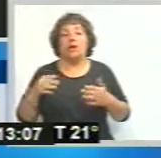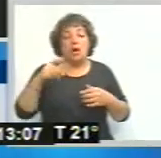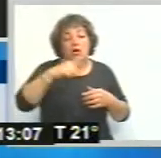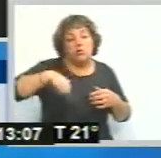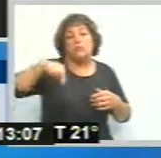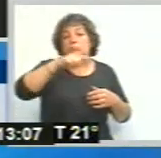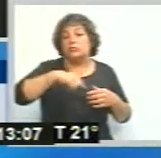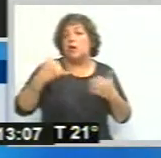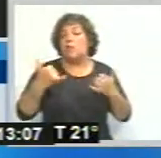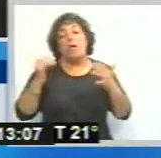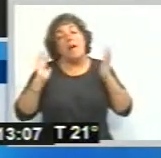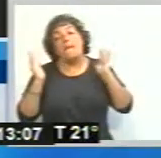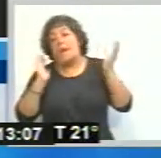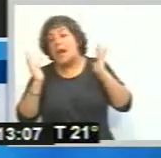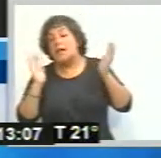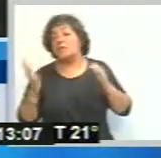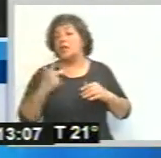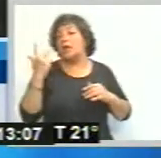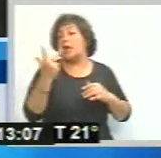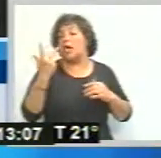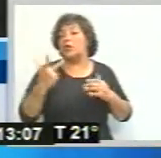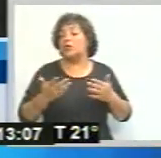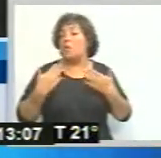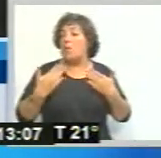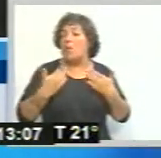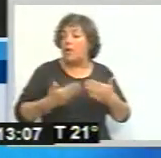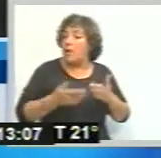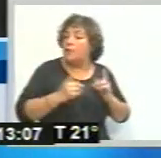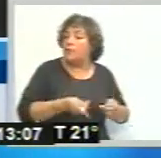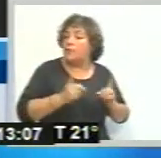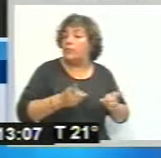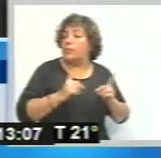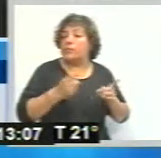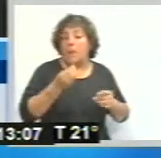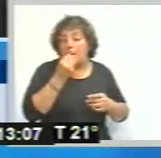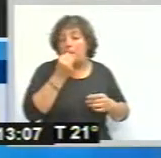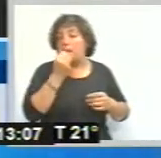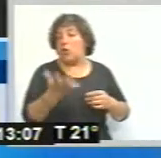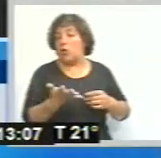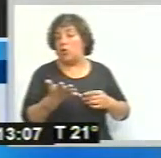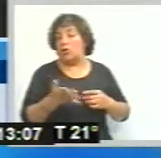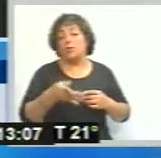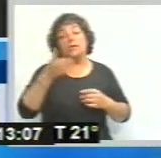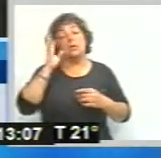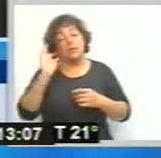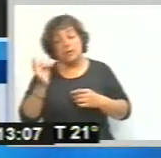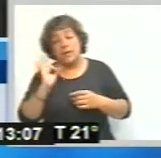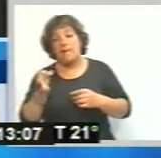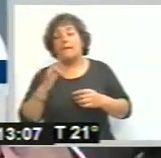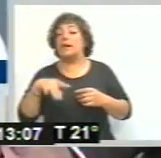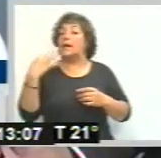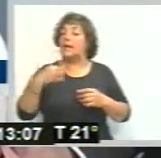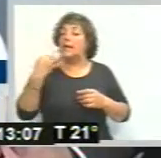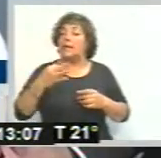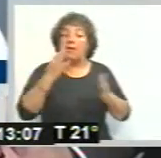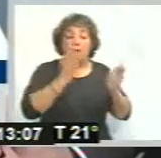con las esperanzas que los tres continúen su mejoría, no obstante saber de que tienen que pasar por un